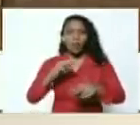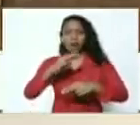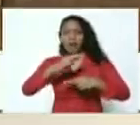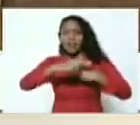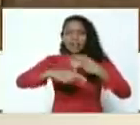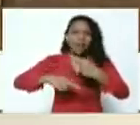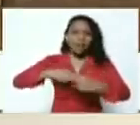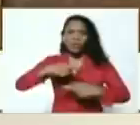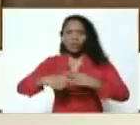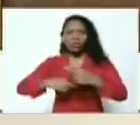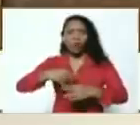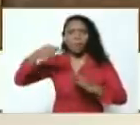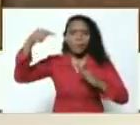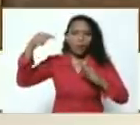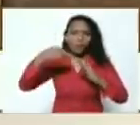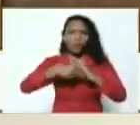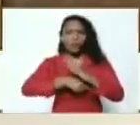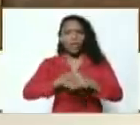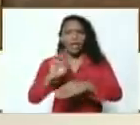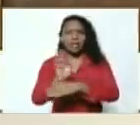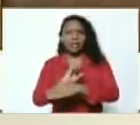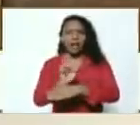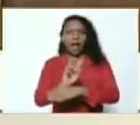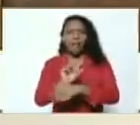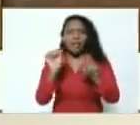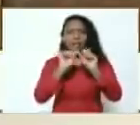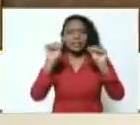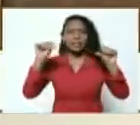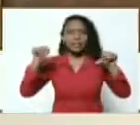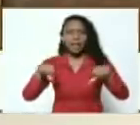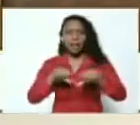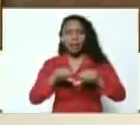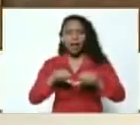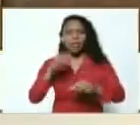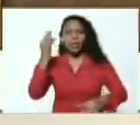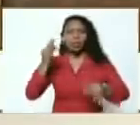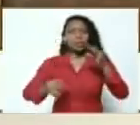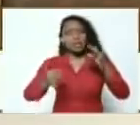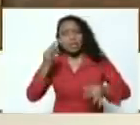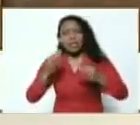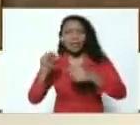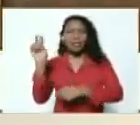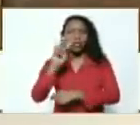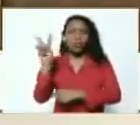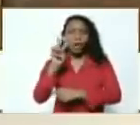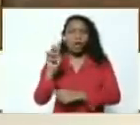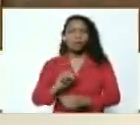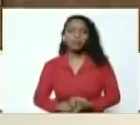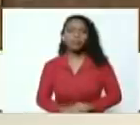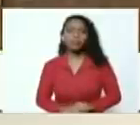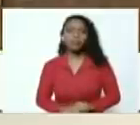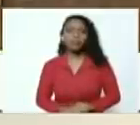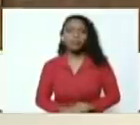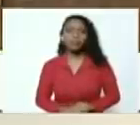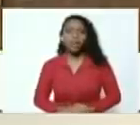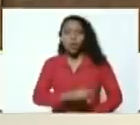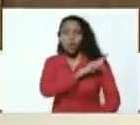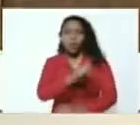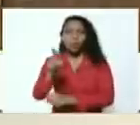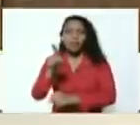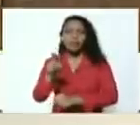revolución profunda y acelerada del sistema de justicia venezolano.